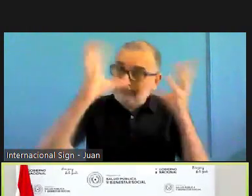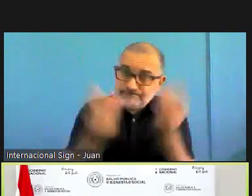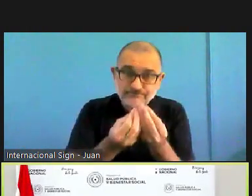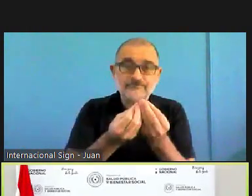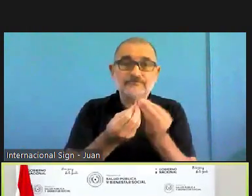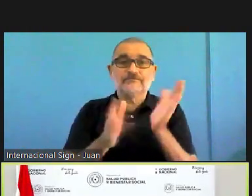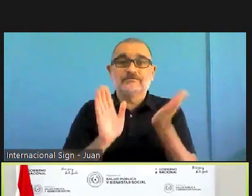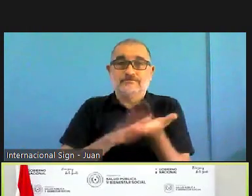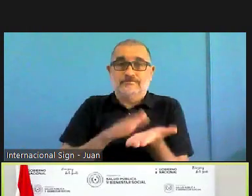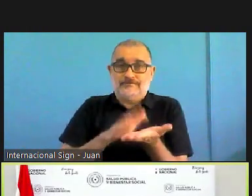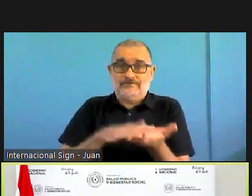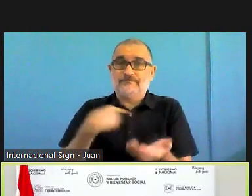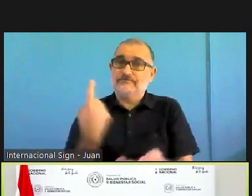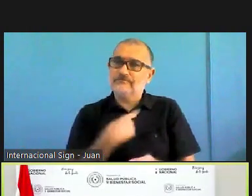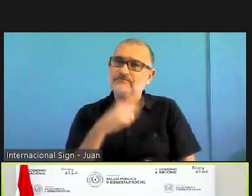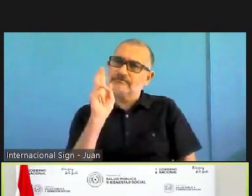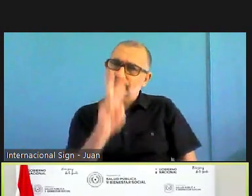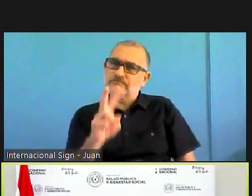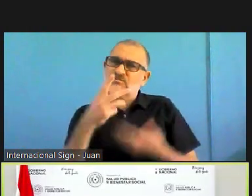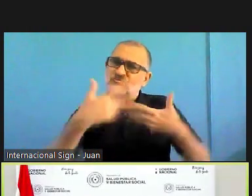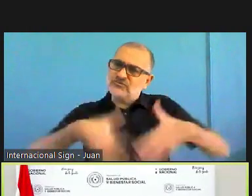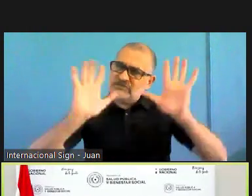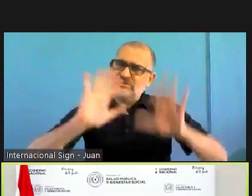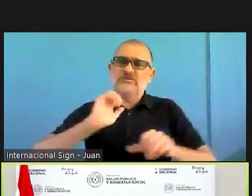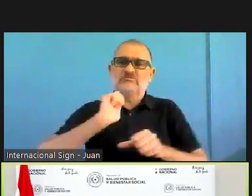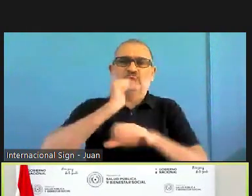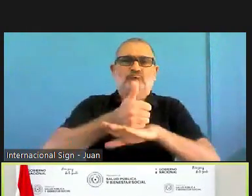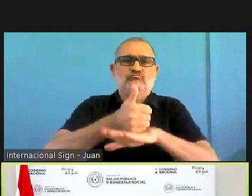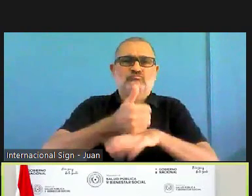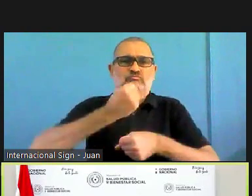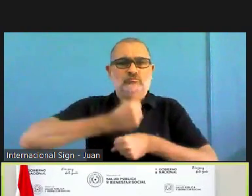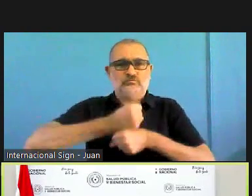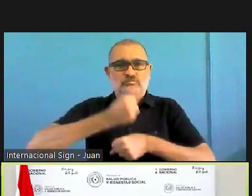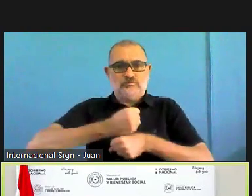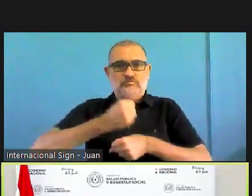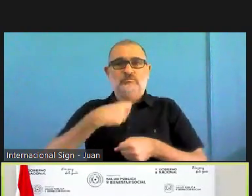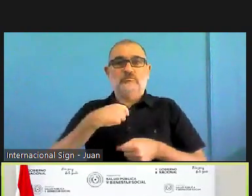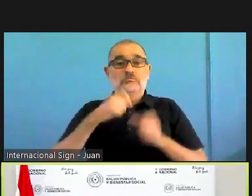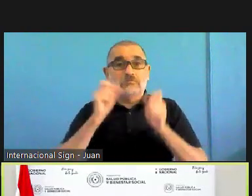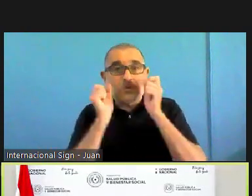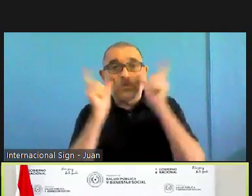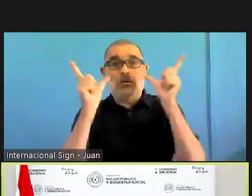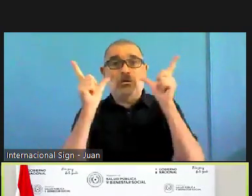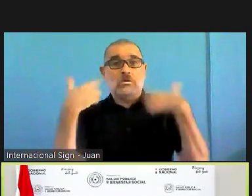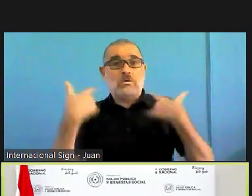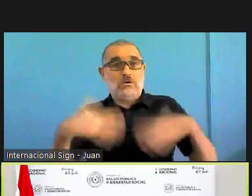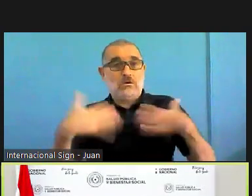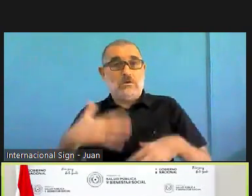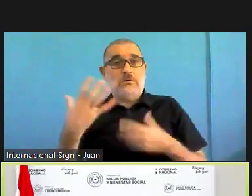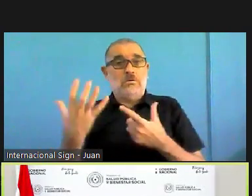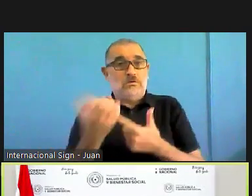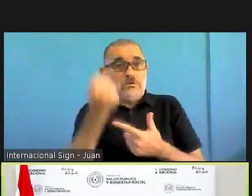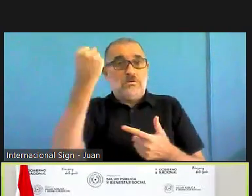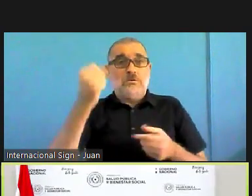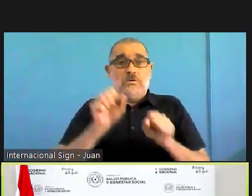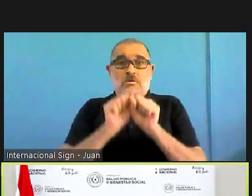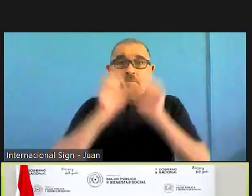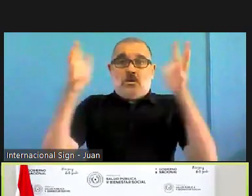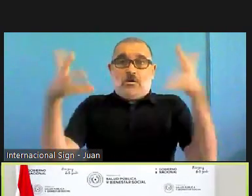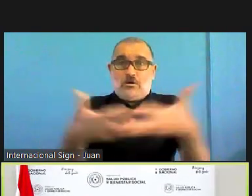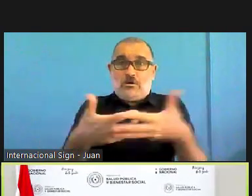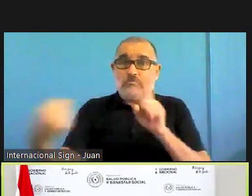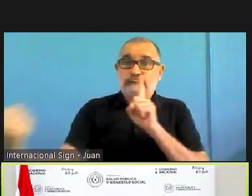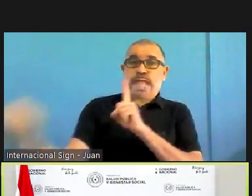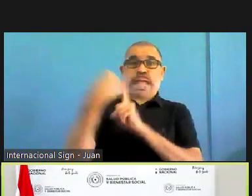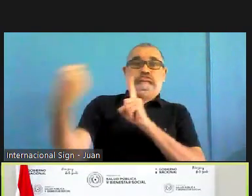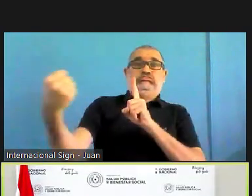infecciosas, obviamente, pero que mostraba su peor cara con los portadores de enfermedades crónicas. Entonces, luego de ese